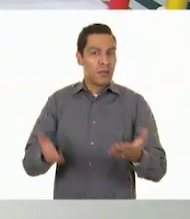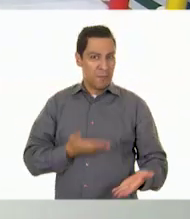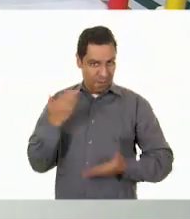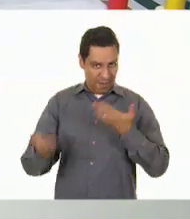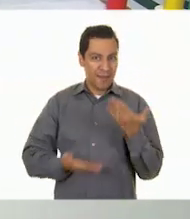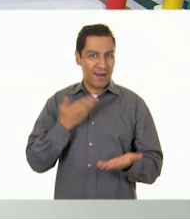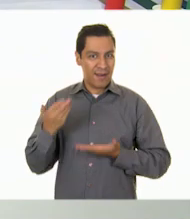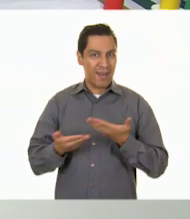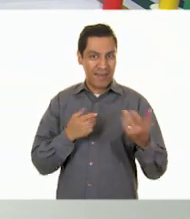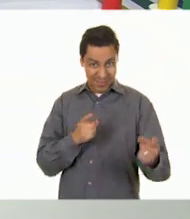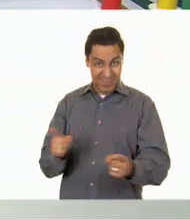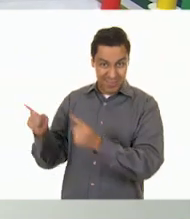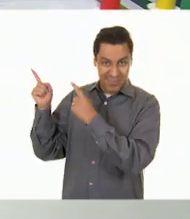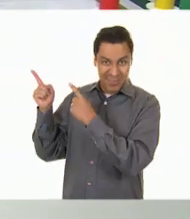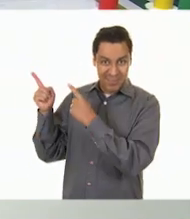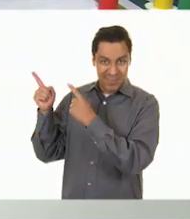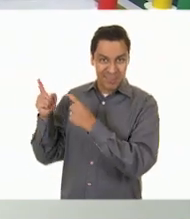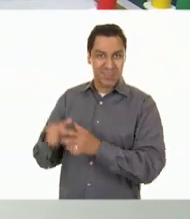empezamos